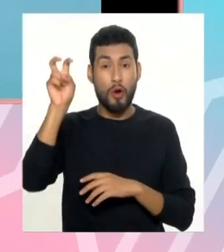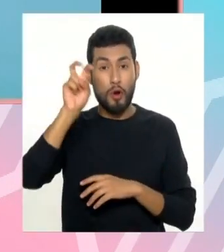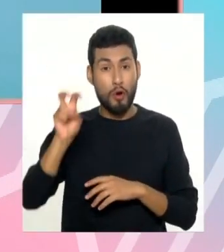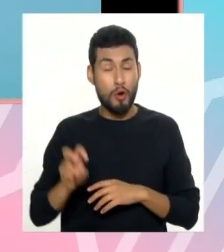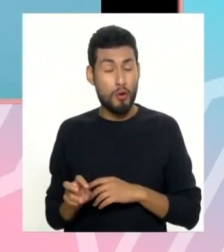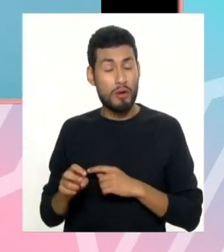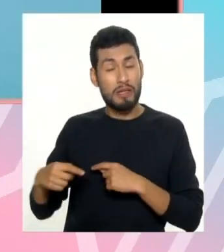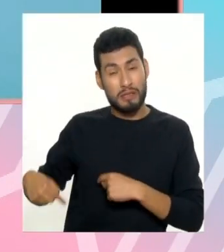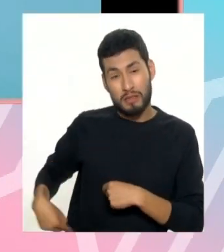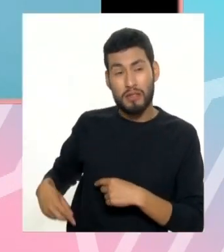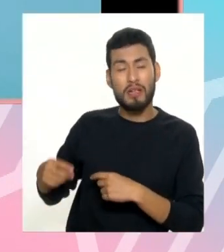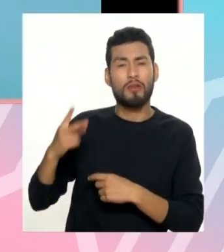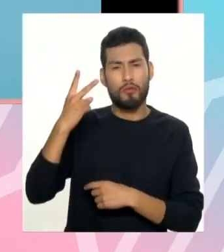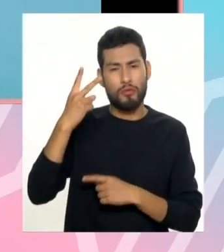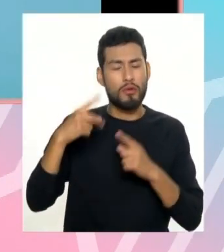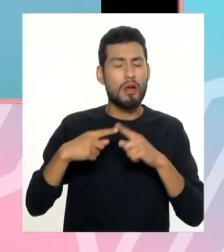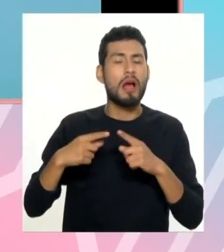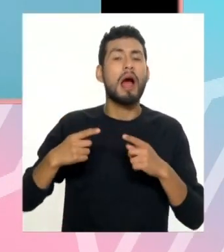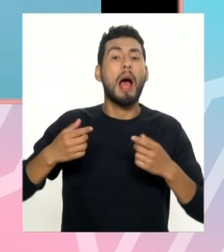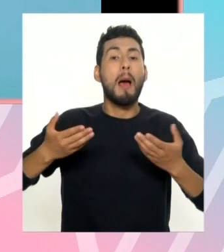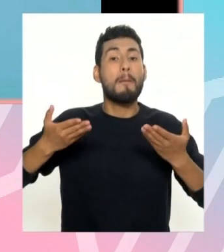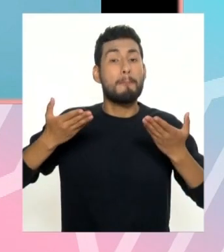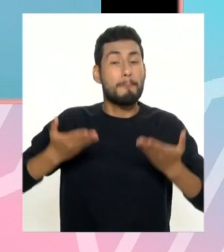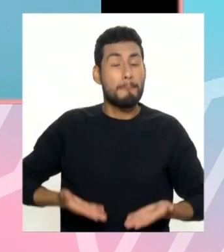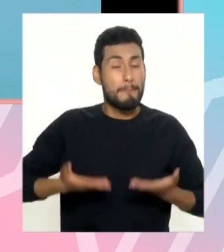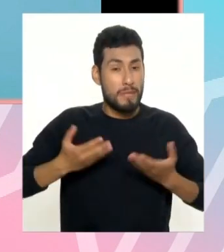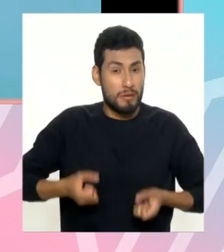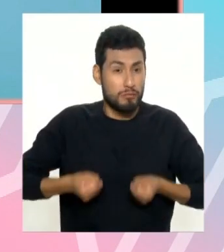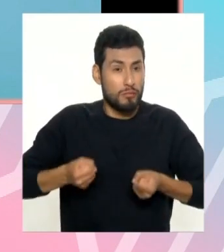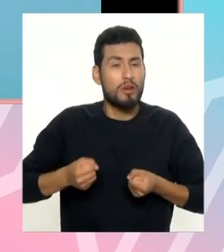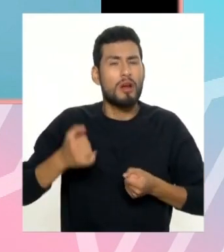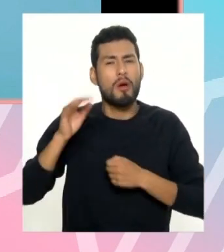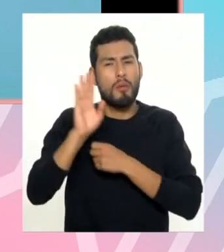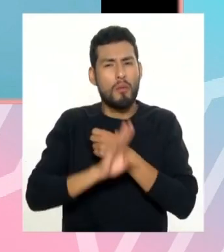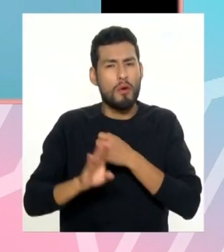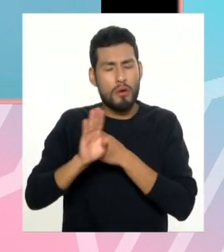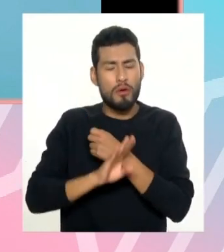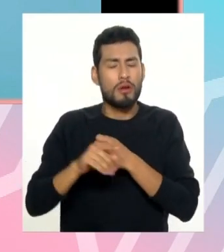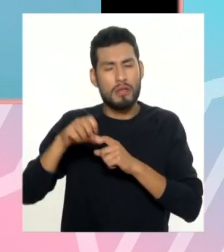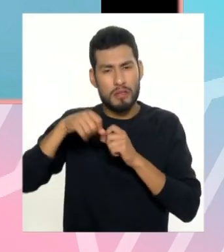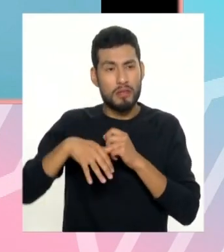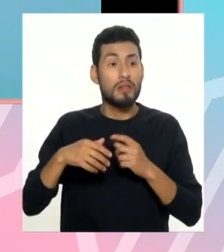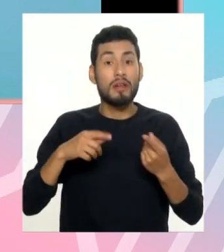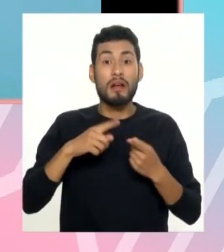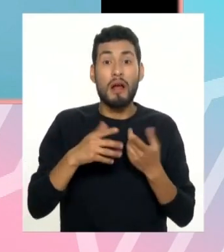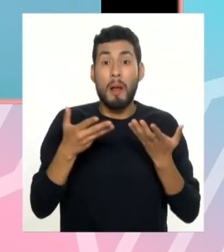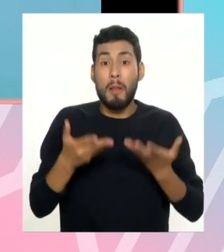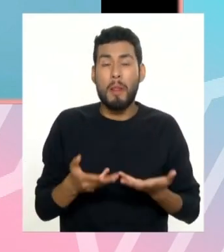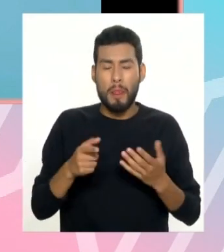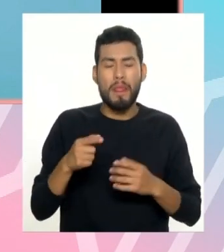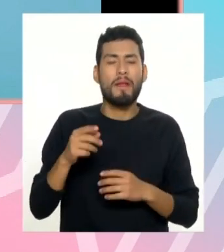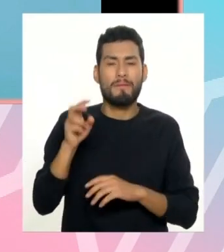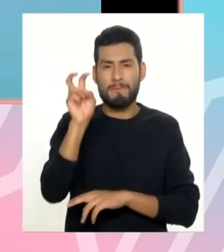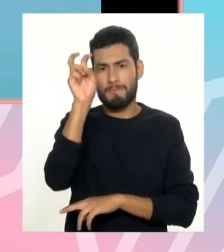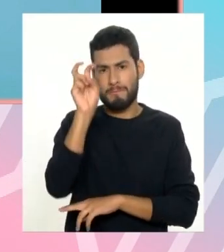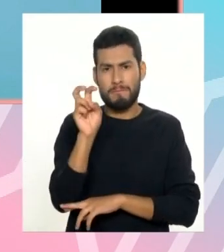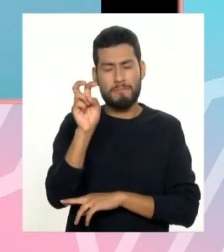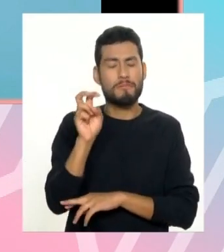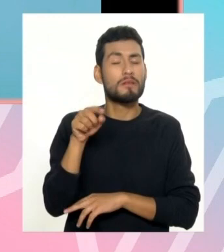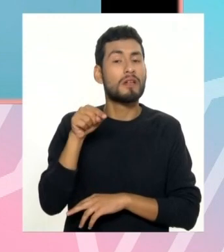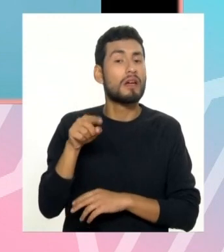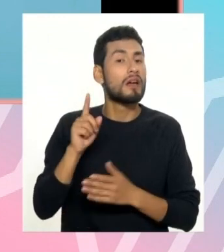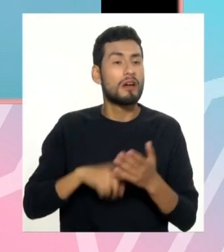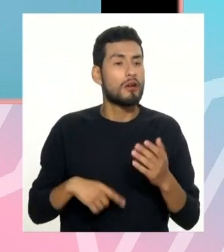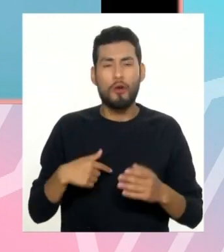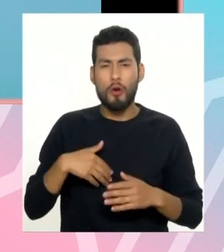funciones, cargar peso y proteger al nervio. La falla en la función de cargar peso se llama claudicación vertebral. ¿Qué es eso? No